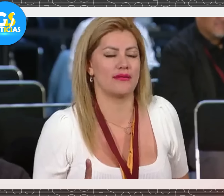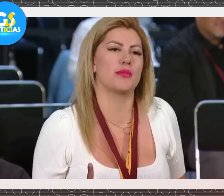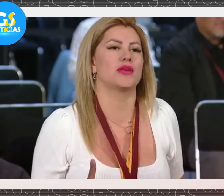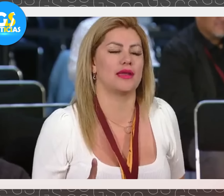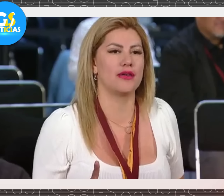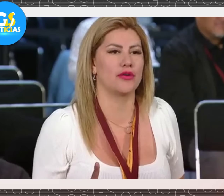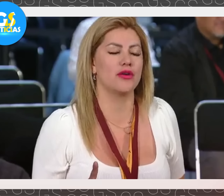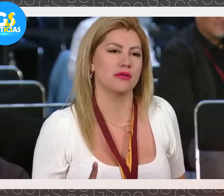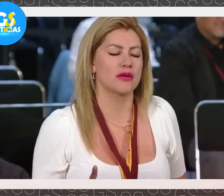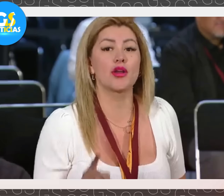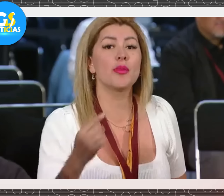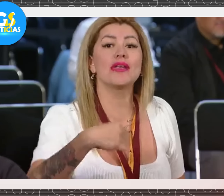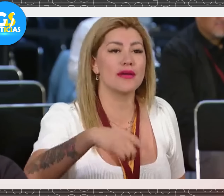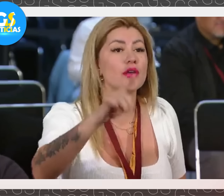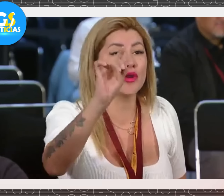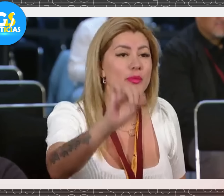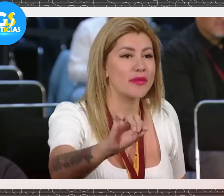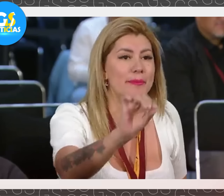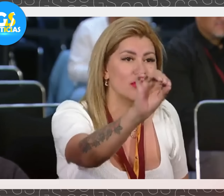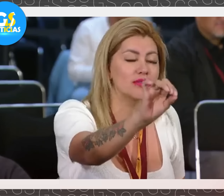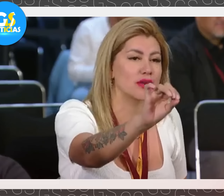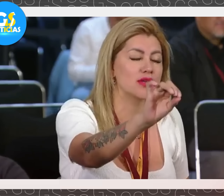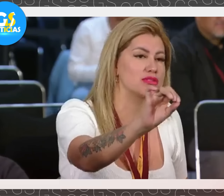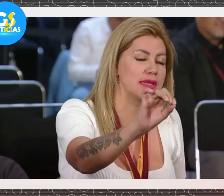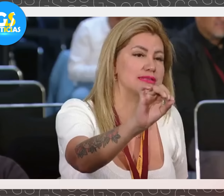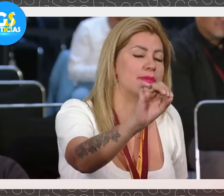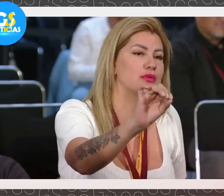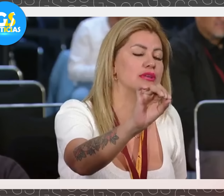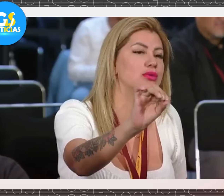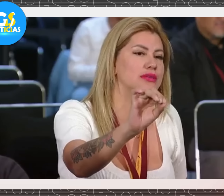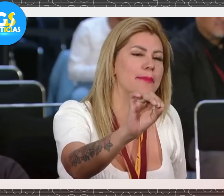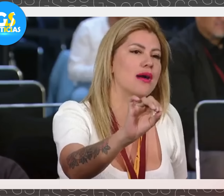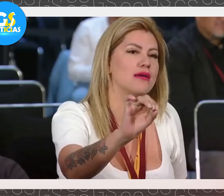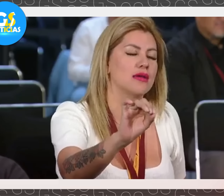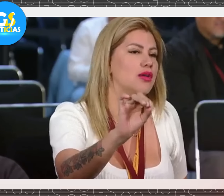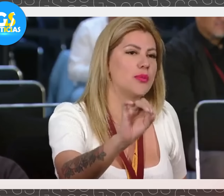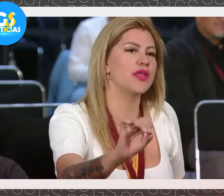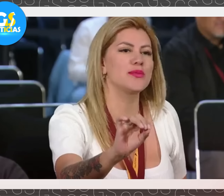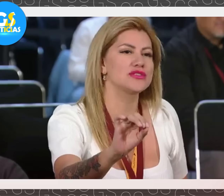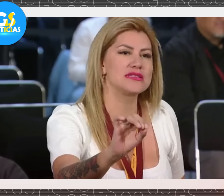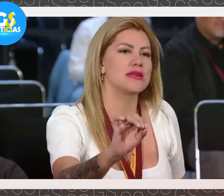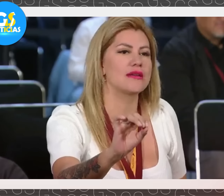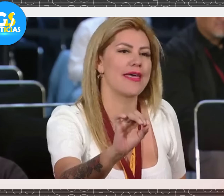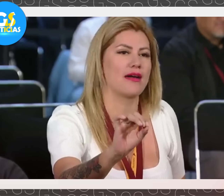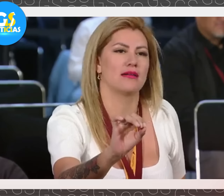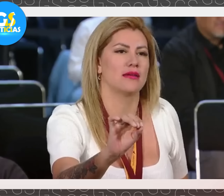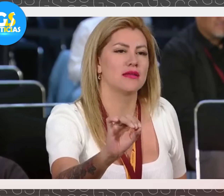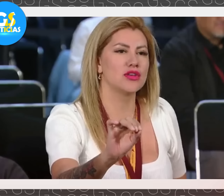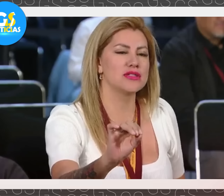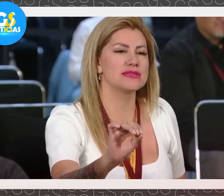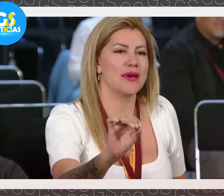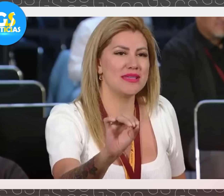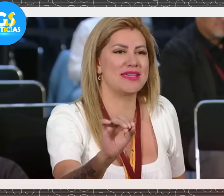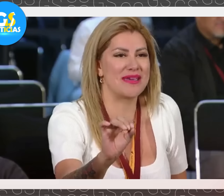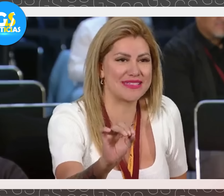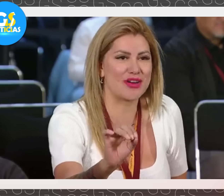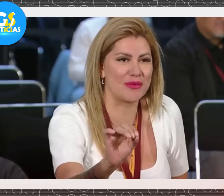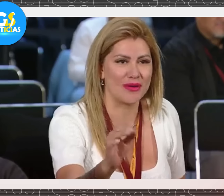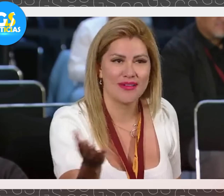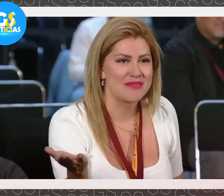detiene justamente la mañanera para reclamarle al presidente López Obrador, en donde según ella no la dejan participar. Y el presidente le responde de